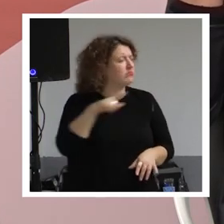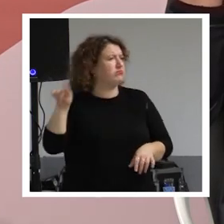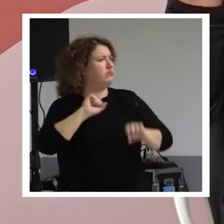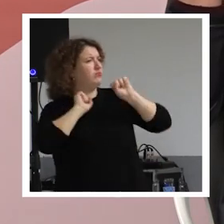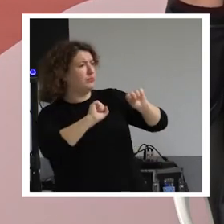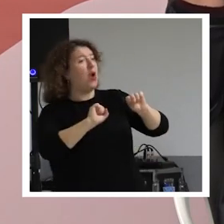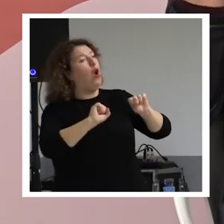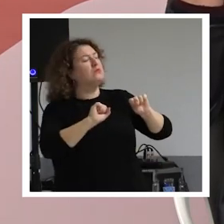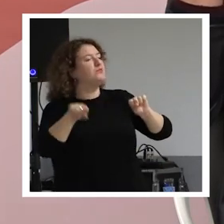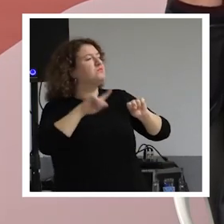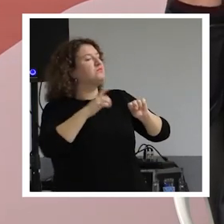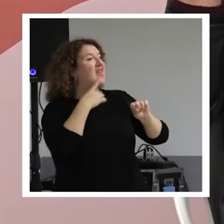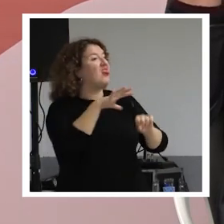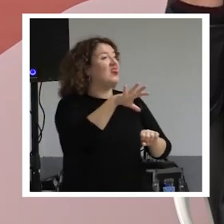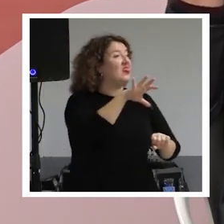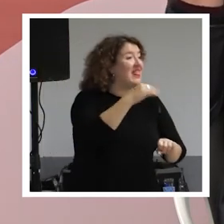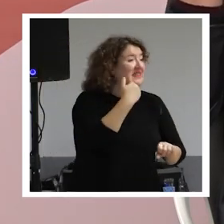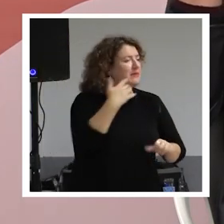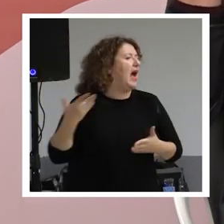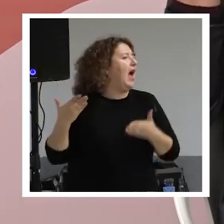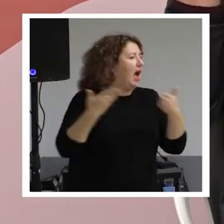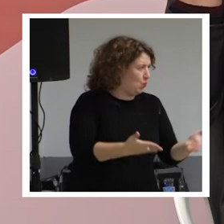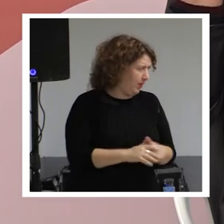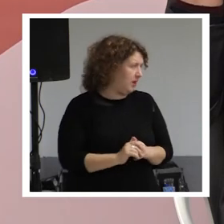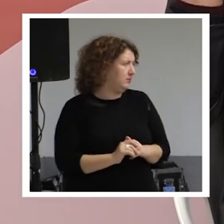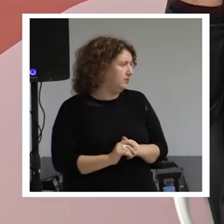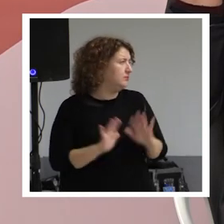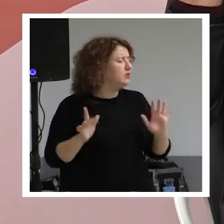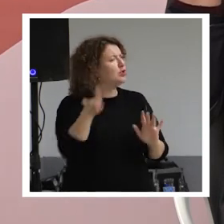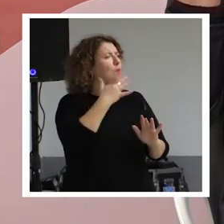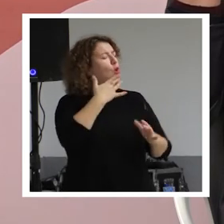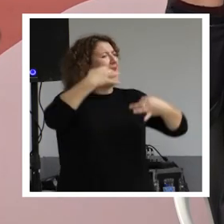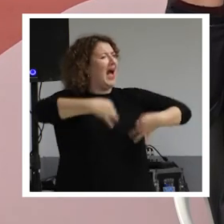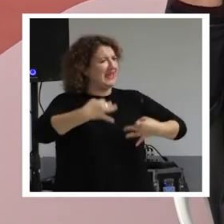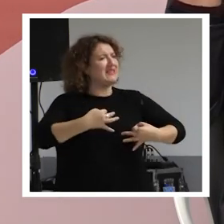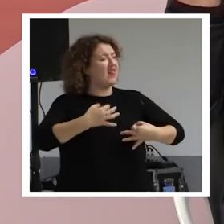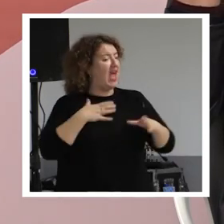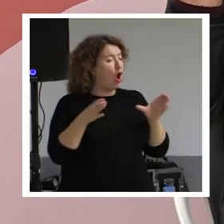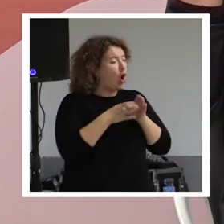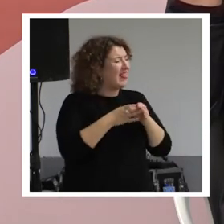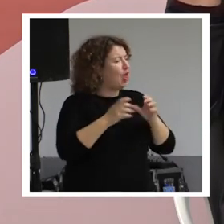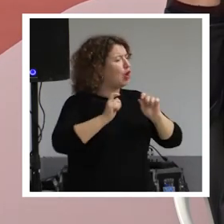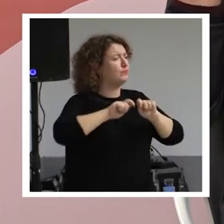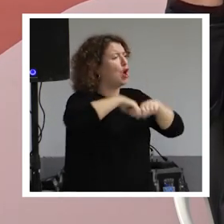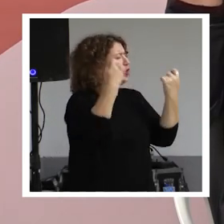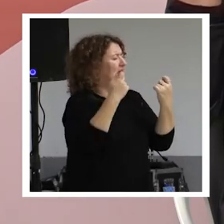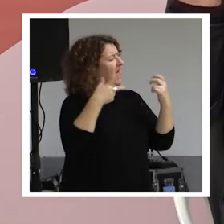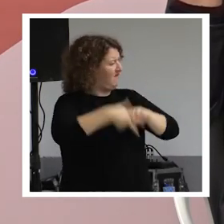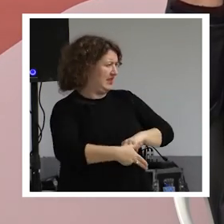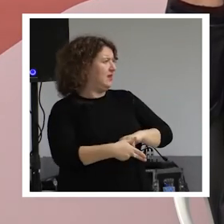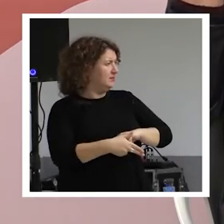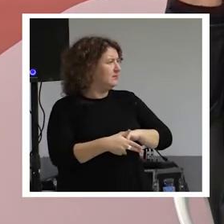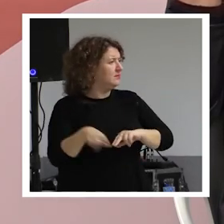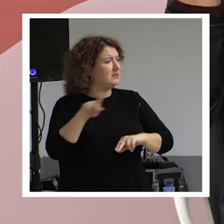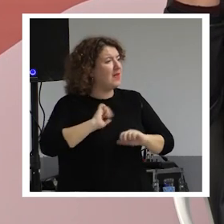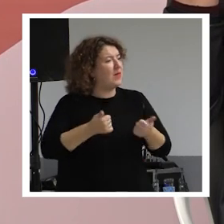obviamente en un actor más son actores de Beto muchas veces este Han detenido decisiones muchas veces han ayudado a